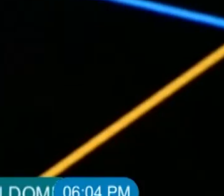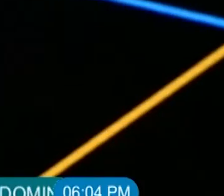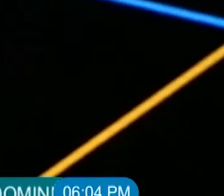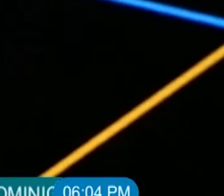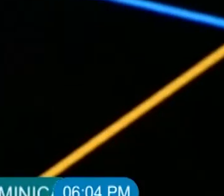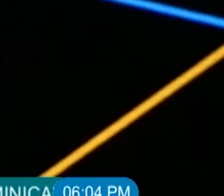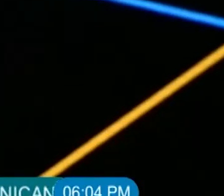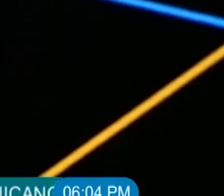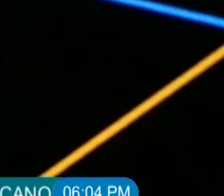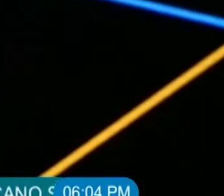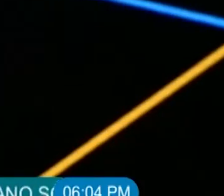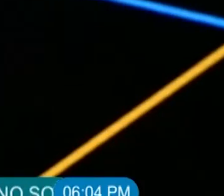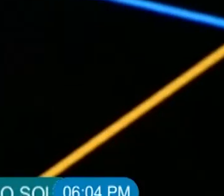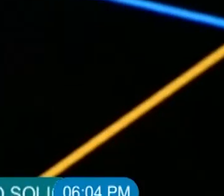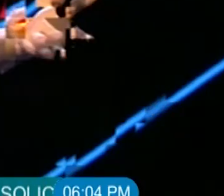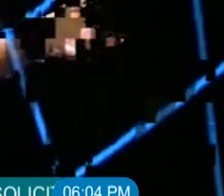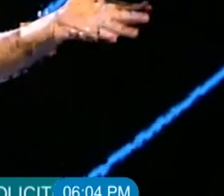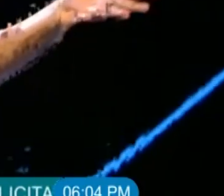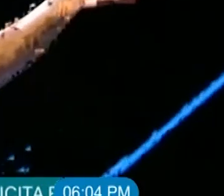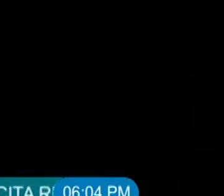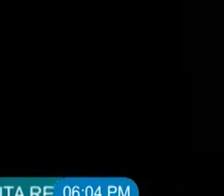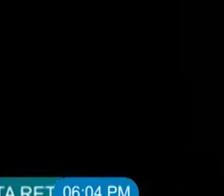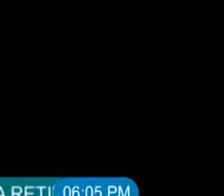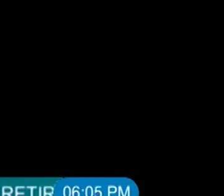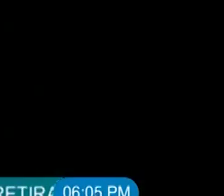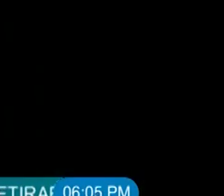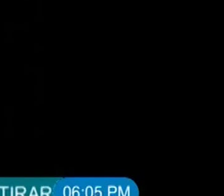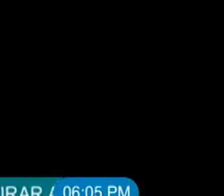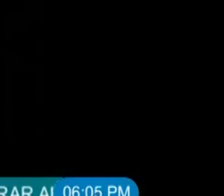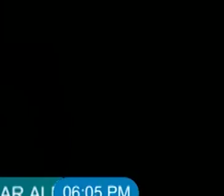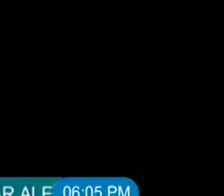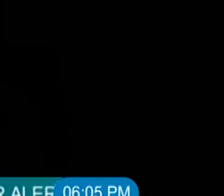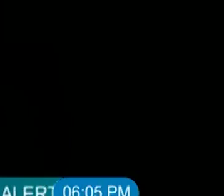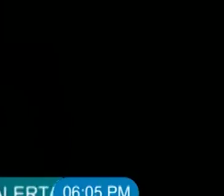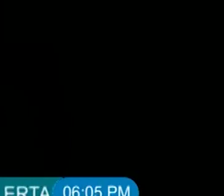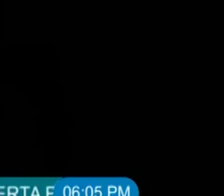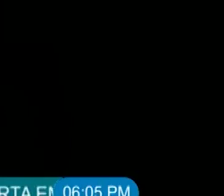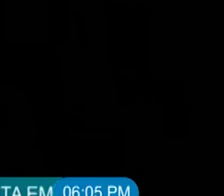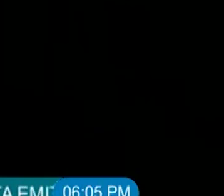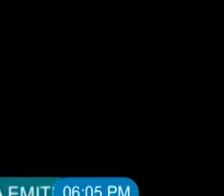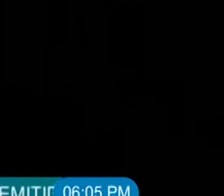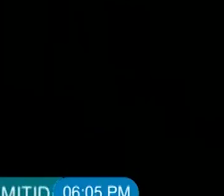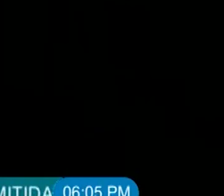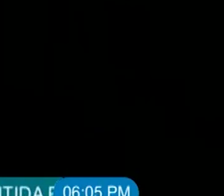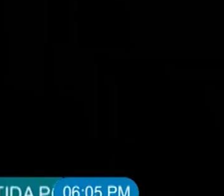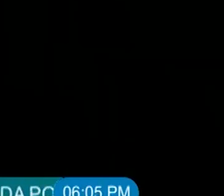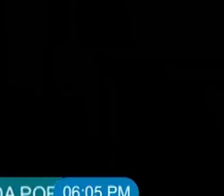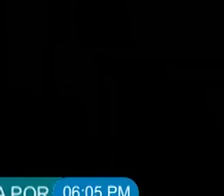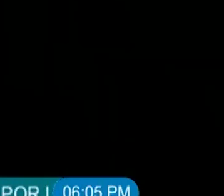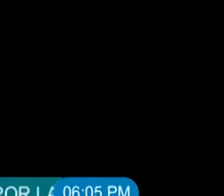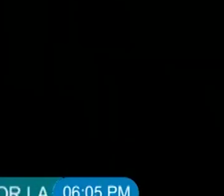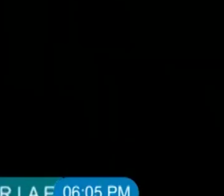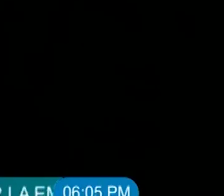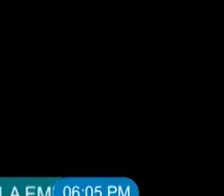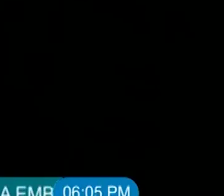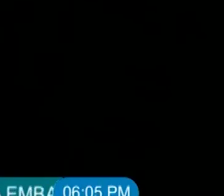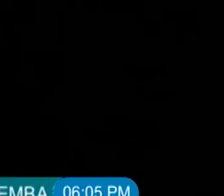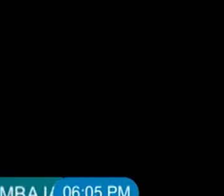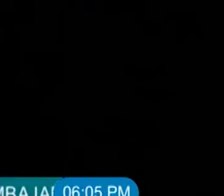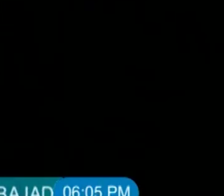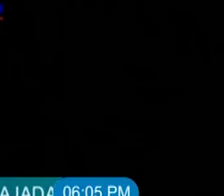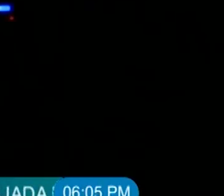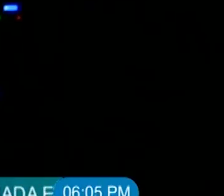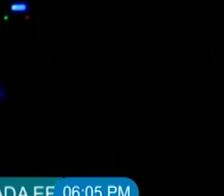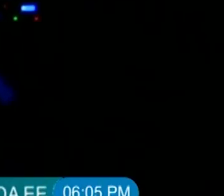por supuesto se lo propio celebrando el 70 aniversario de la televisión señores es la semana